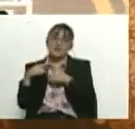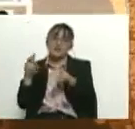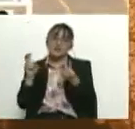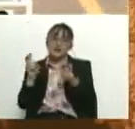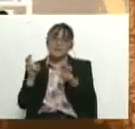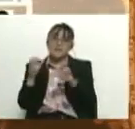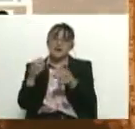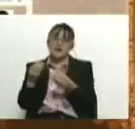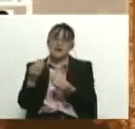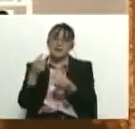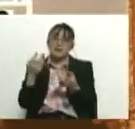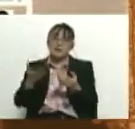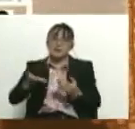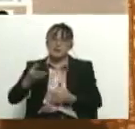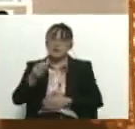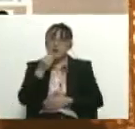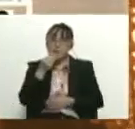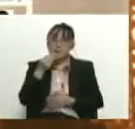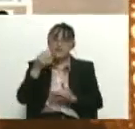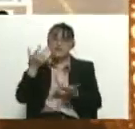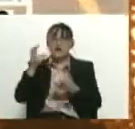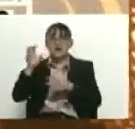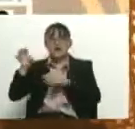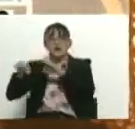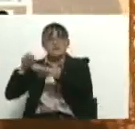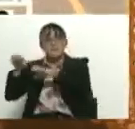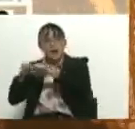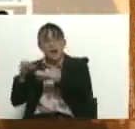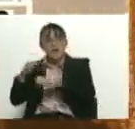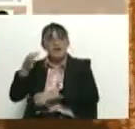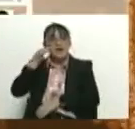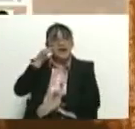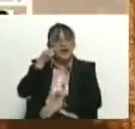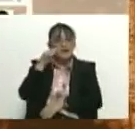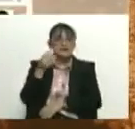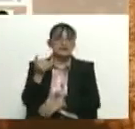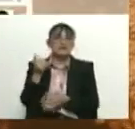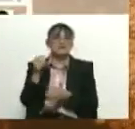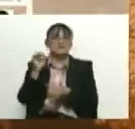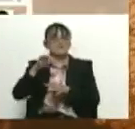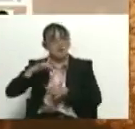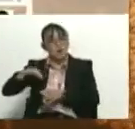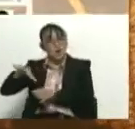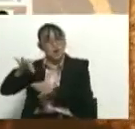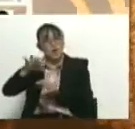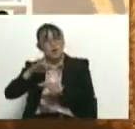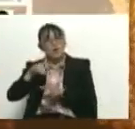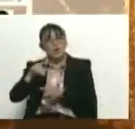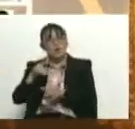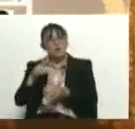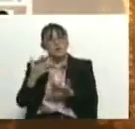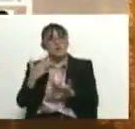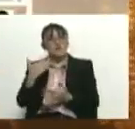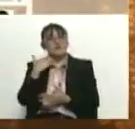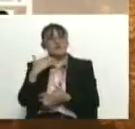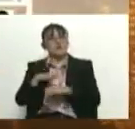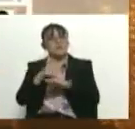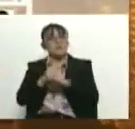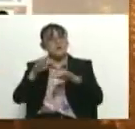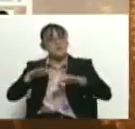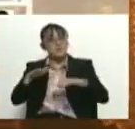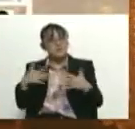agrícolas va De qué manera va a afectar está crecida lo que es la cosecha perteneciente a este periodo